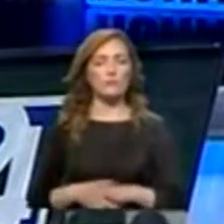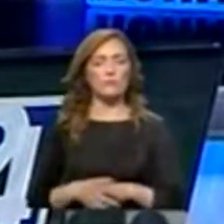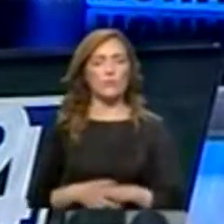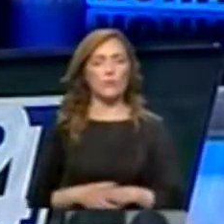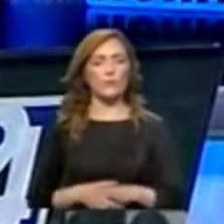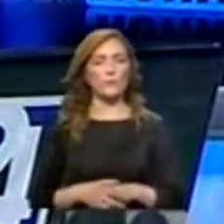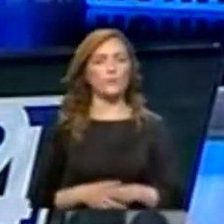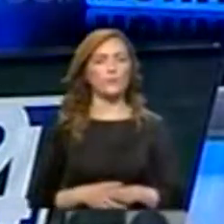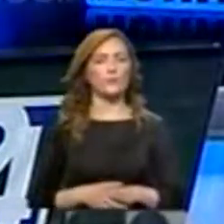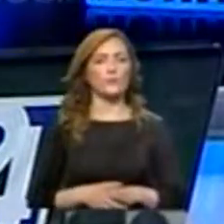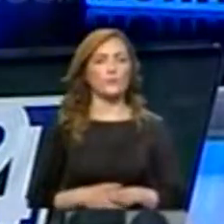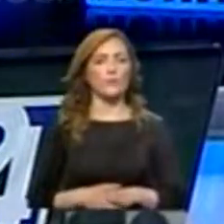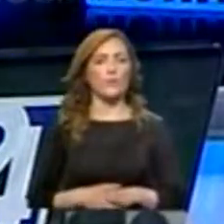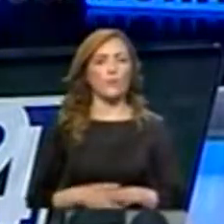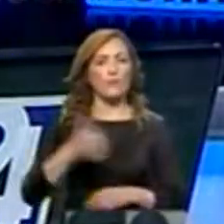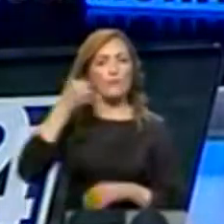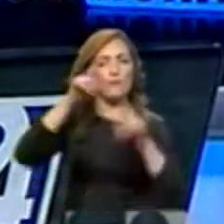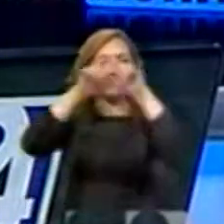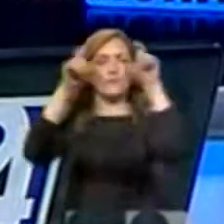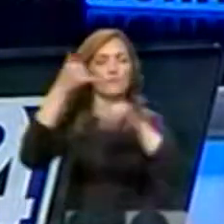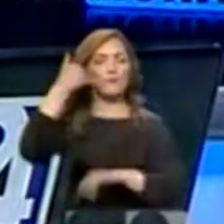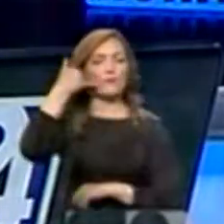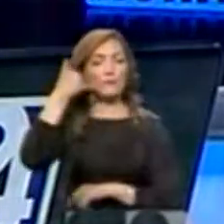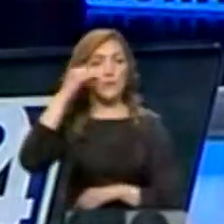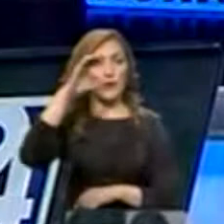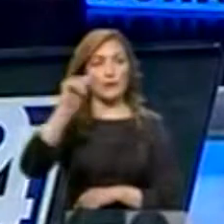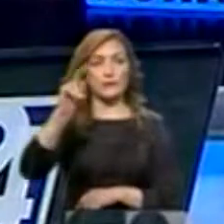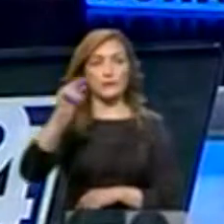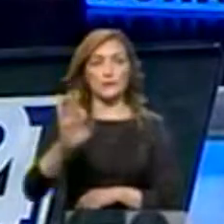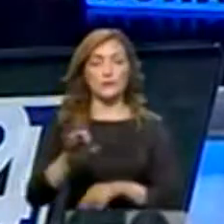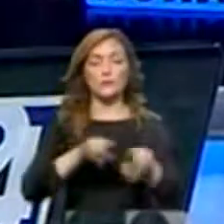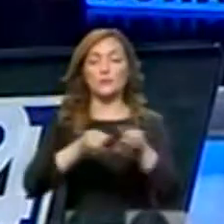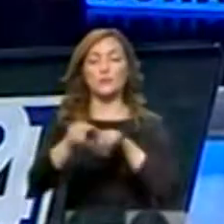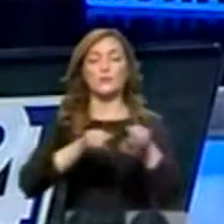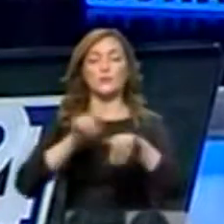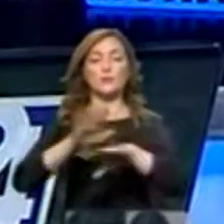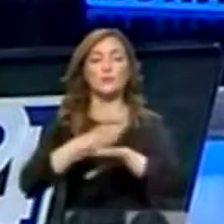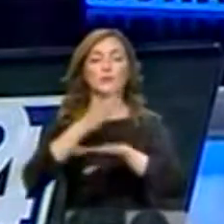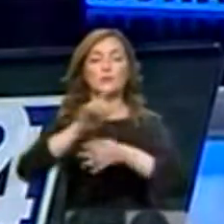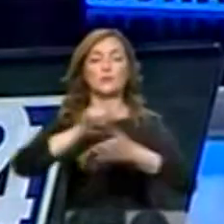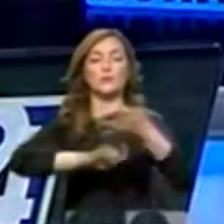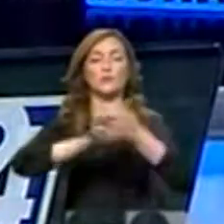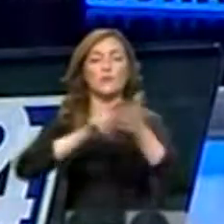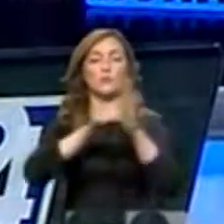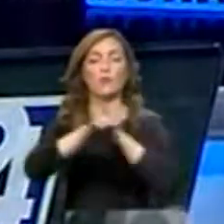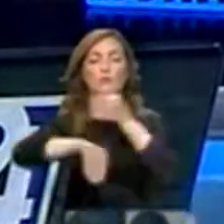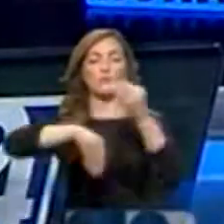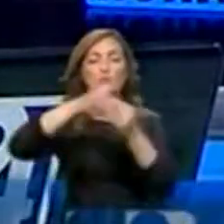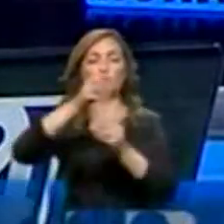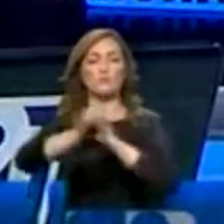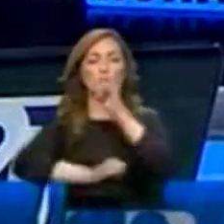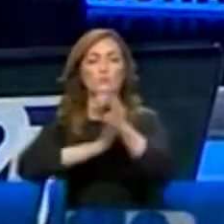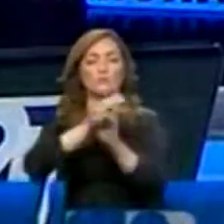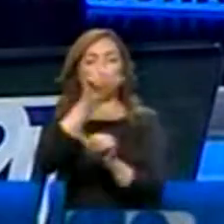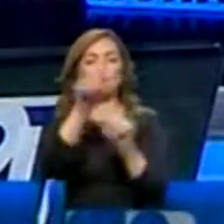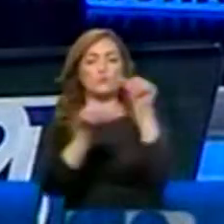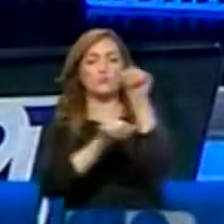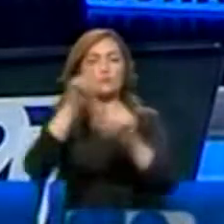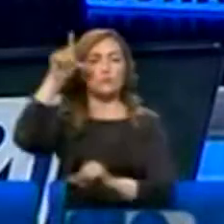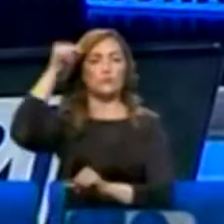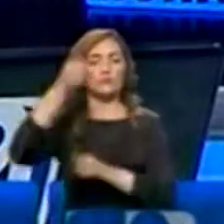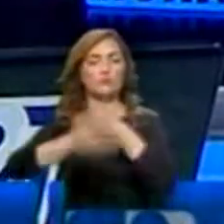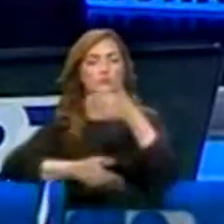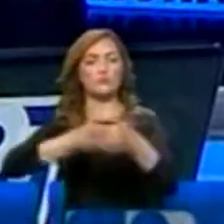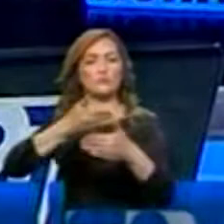La Corporación Nacional de Telecomunicaciones convocó al concurso para la contratación de un banco de inversión internacional que asesorará al gobierno en el proceso